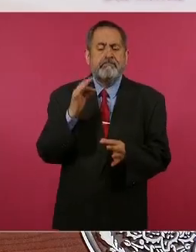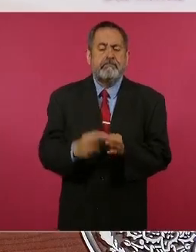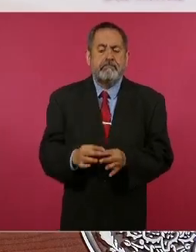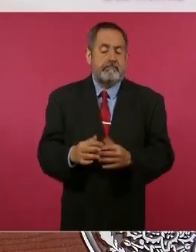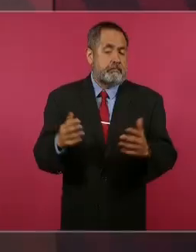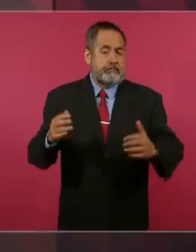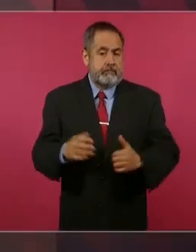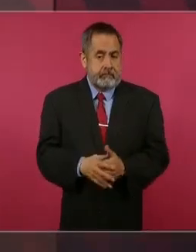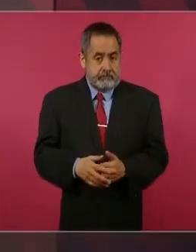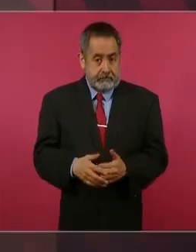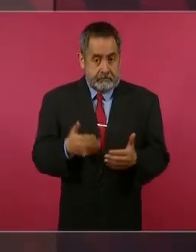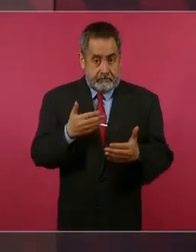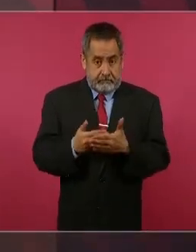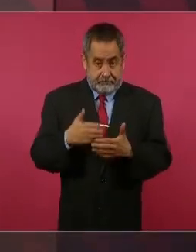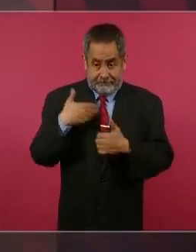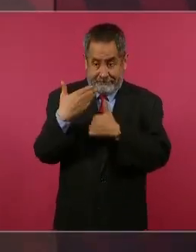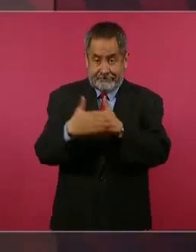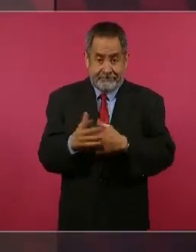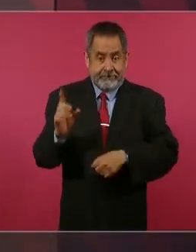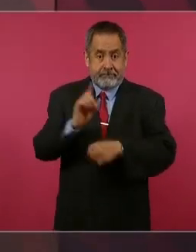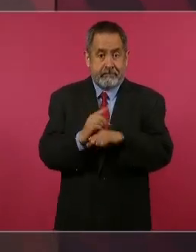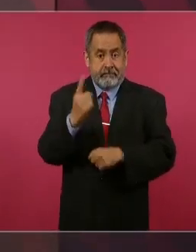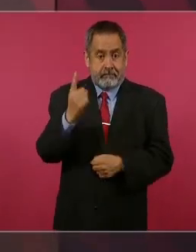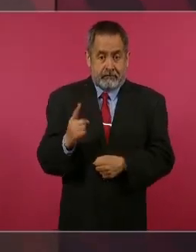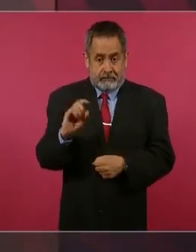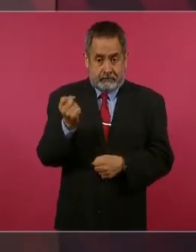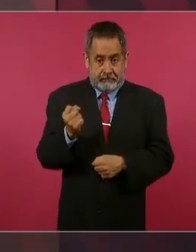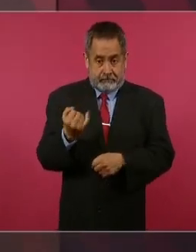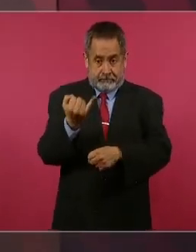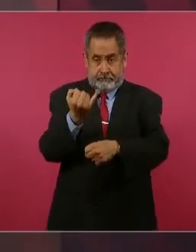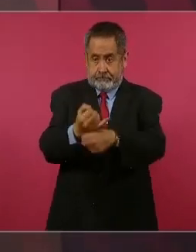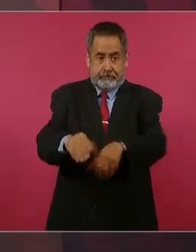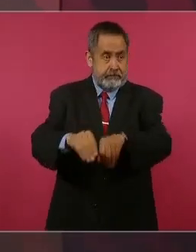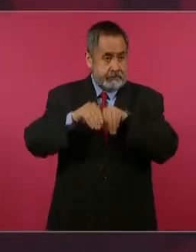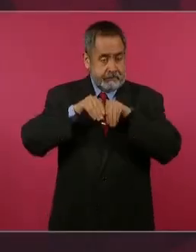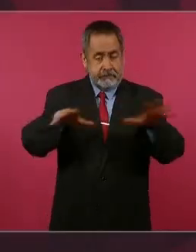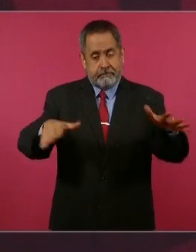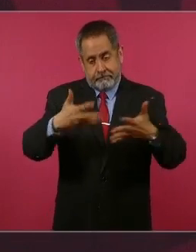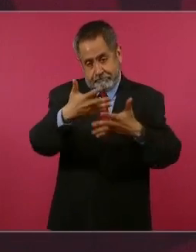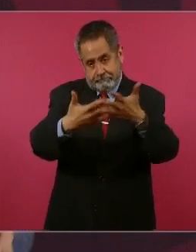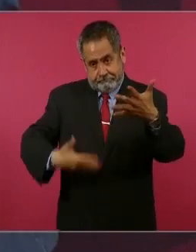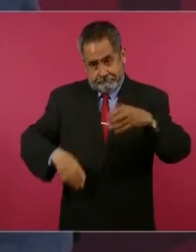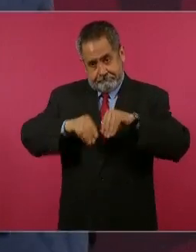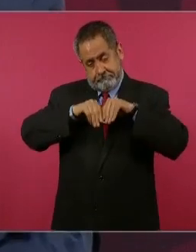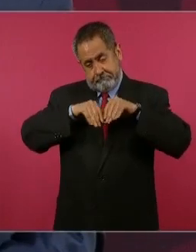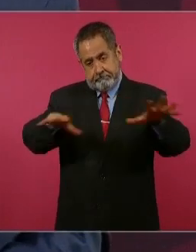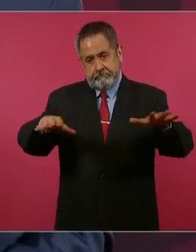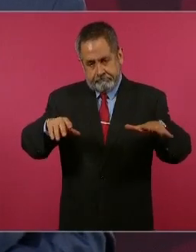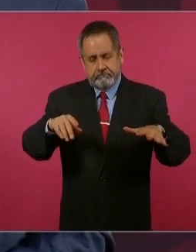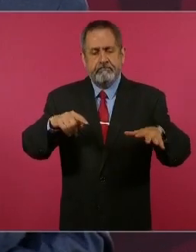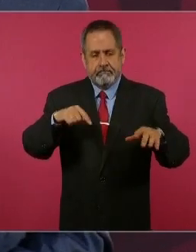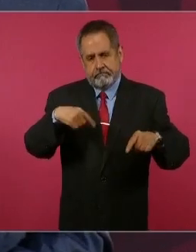Y ahora que me toque informar el día primero de septiembre voy a dar a conocer